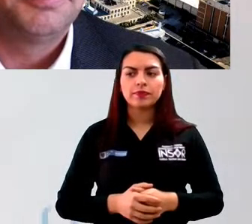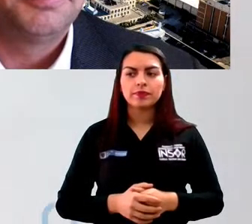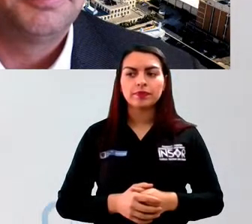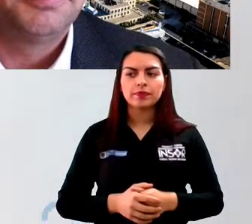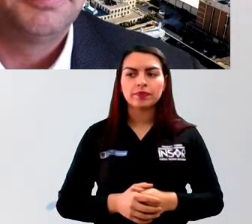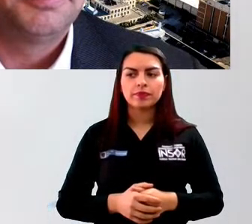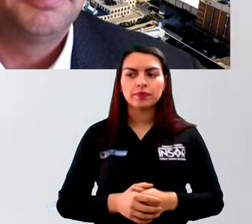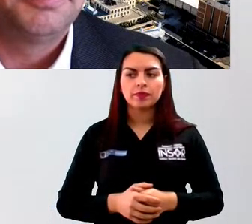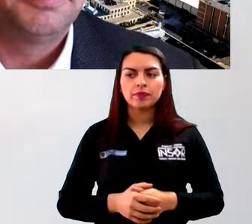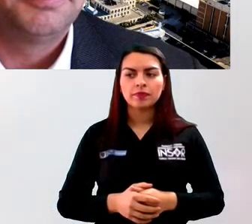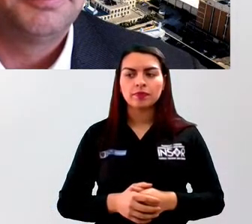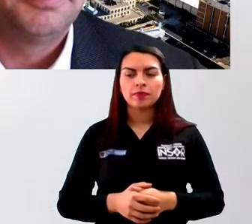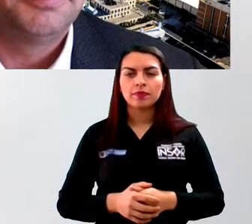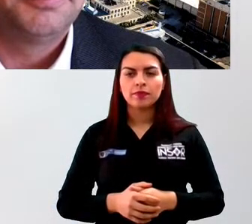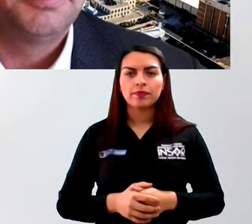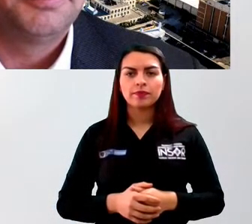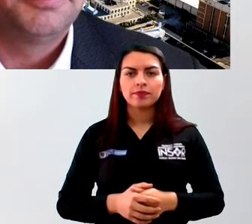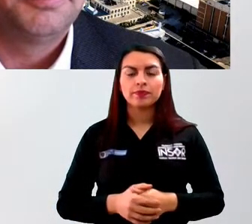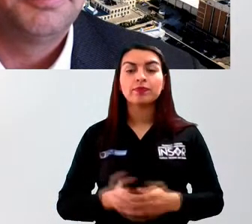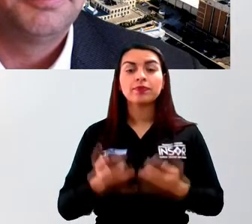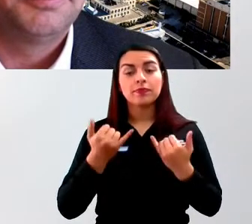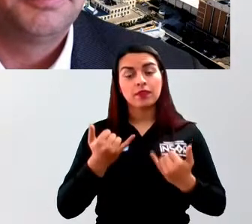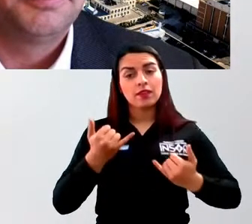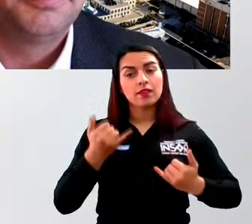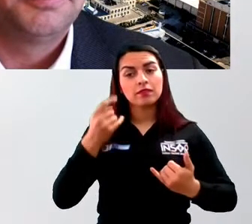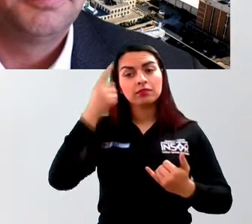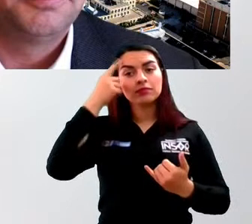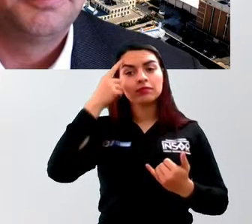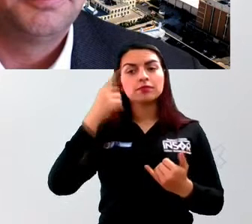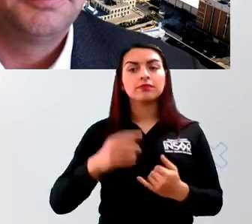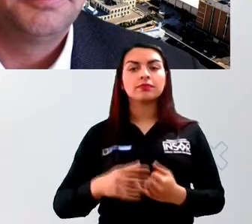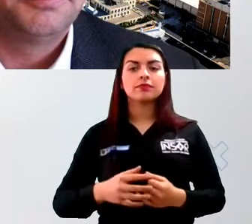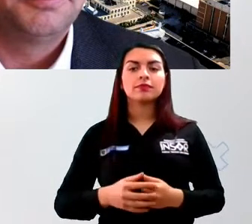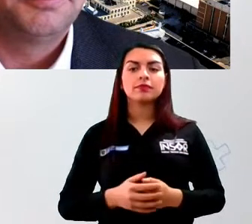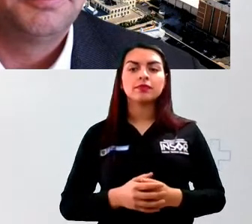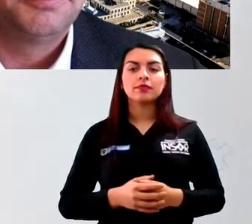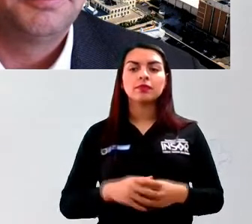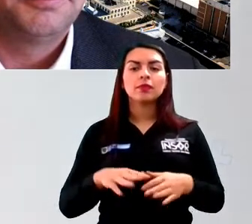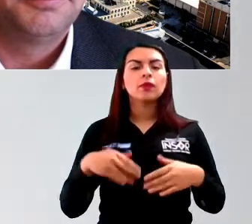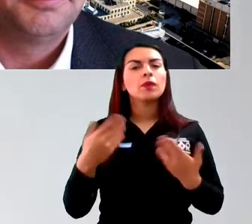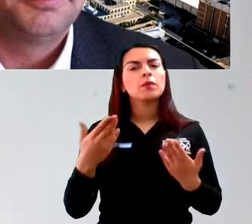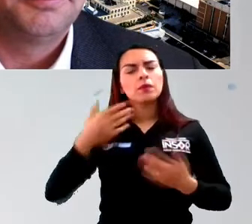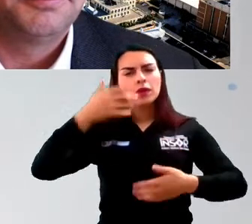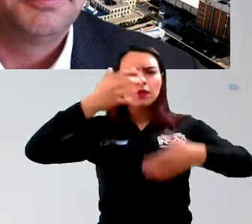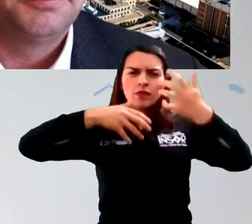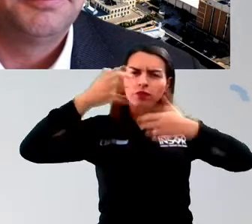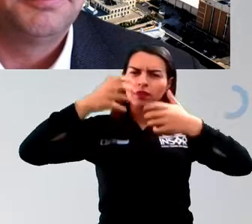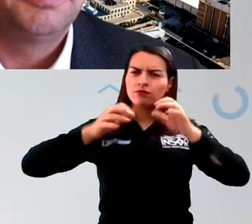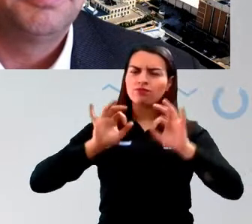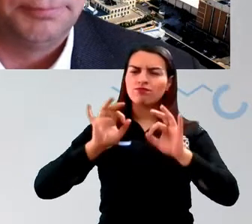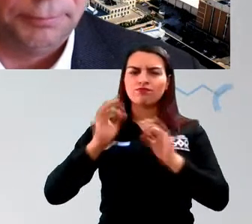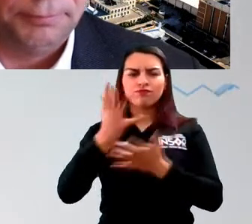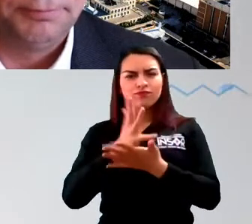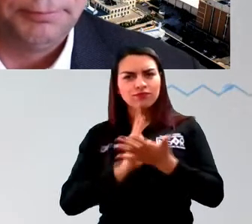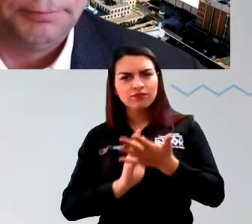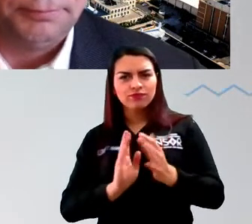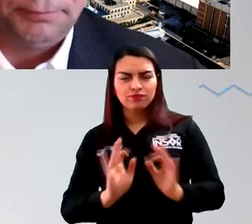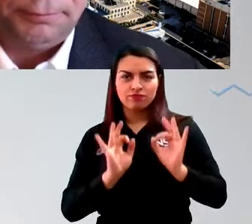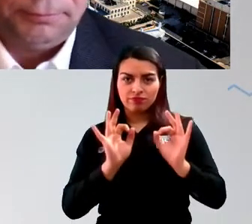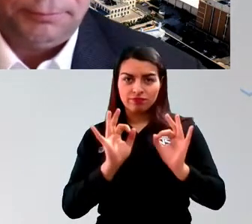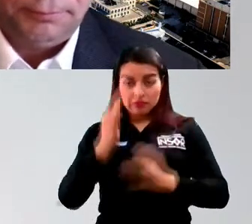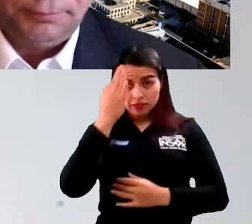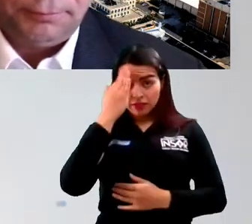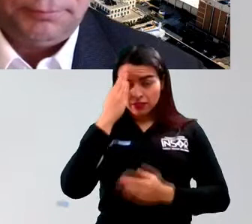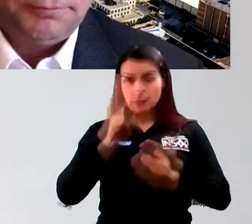superar el concepto de la evaluación, llamémosla calificativa, al final, para una